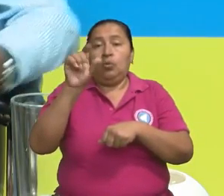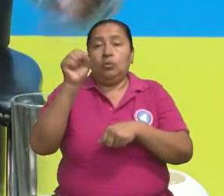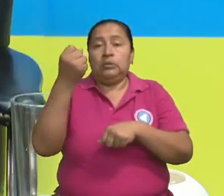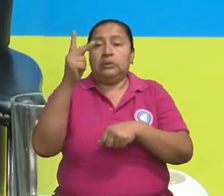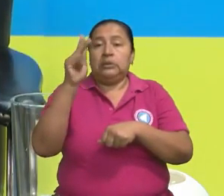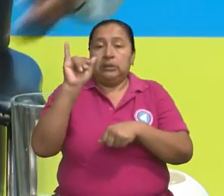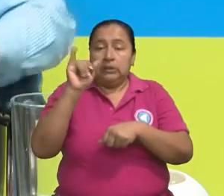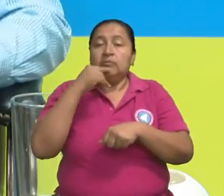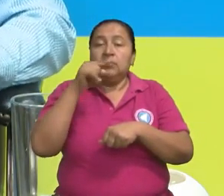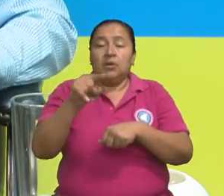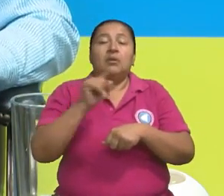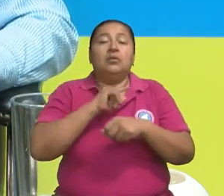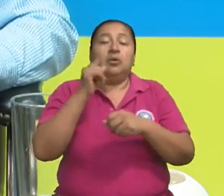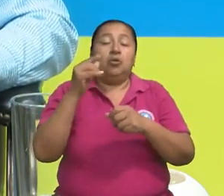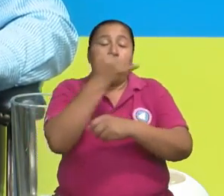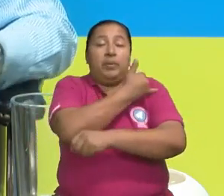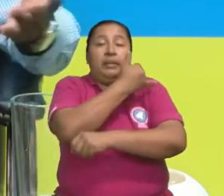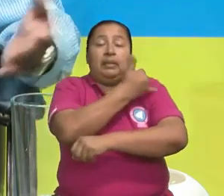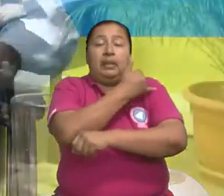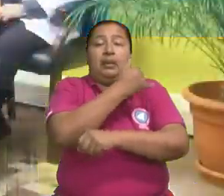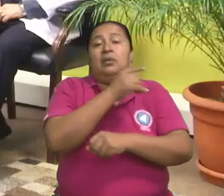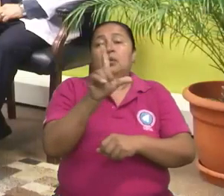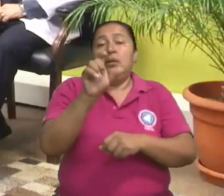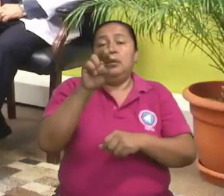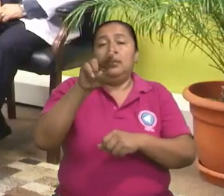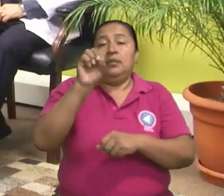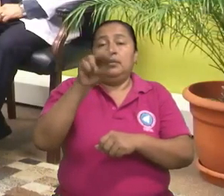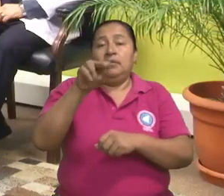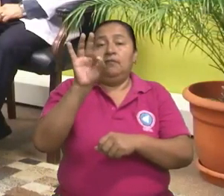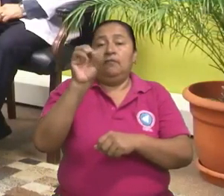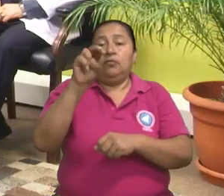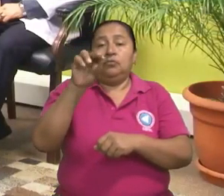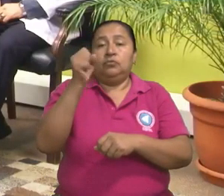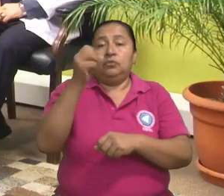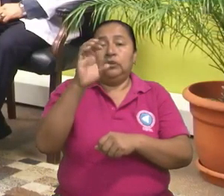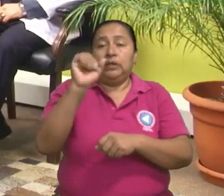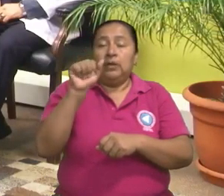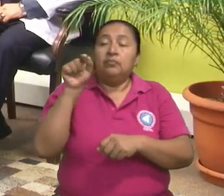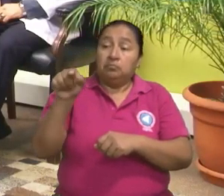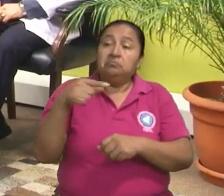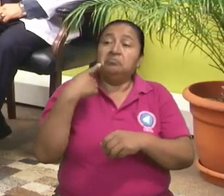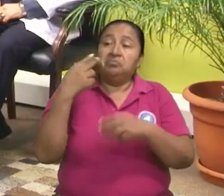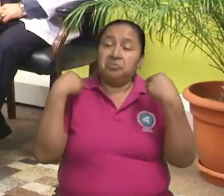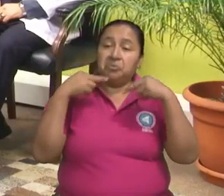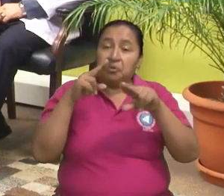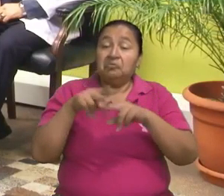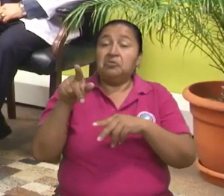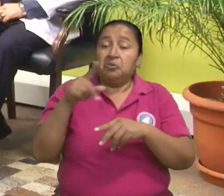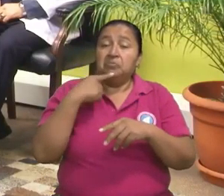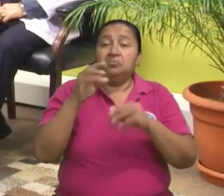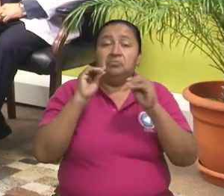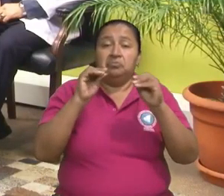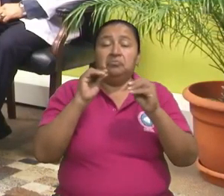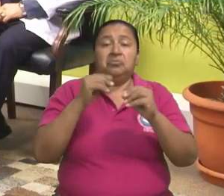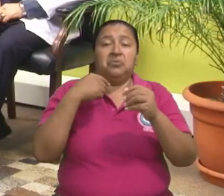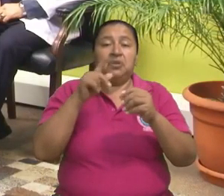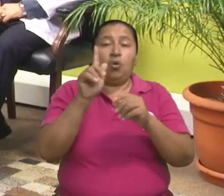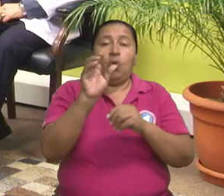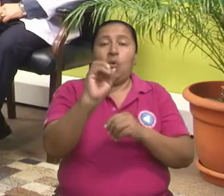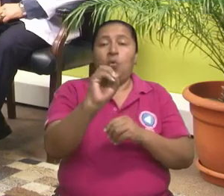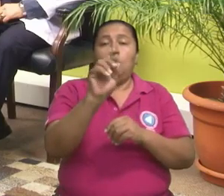se dice que el doctor hugo es un maestro un maestro en guasave las toninas muchas gracias este licenciado